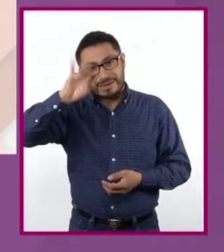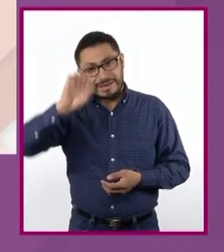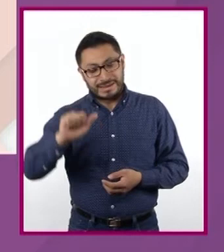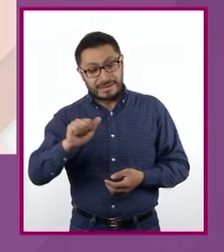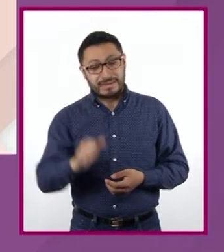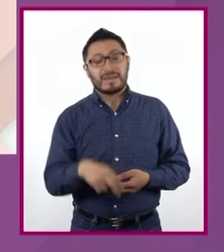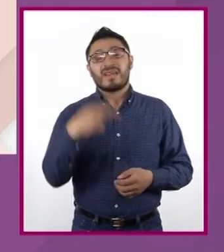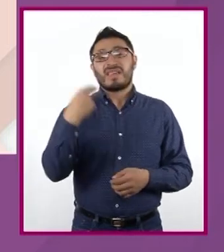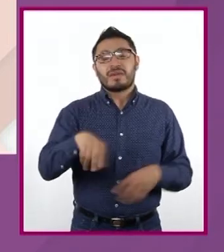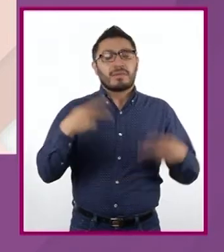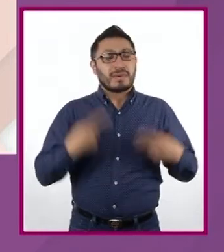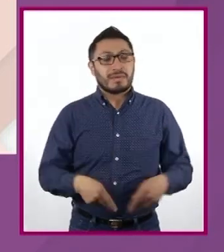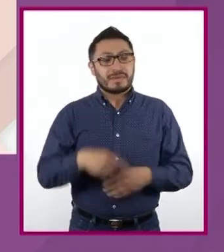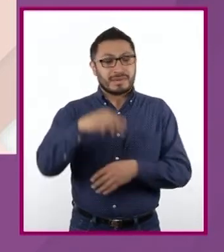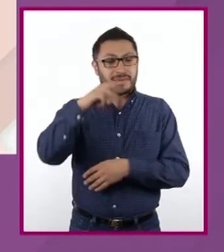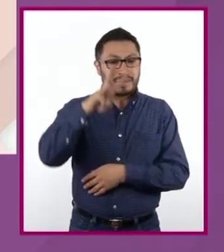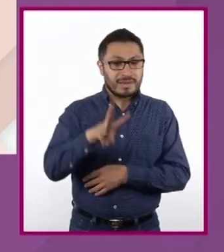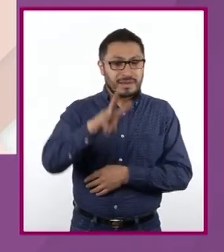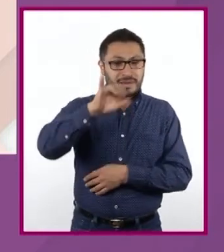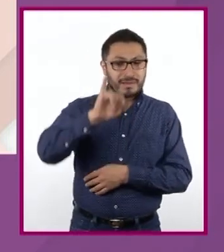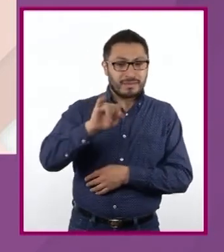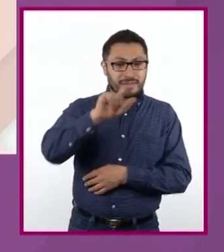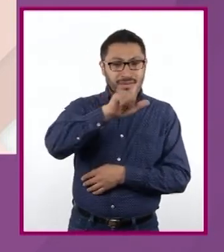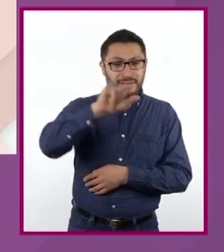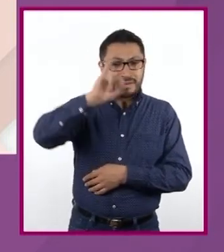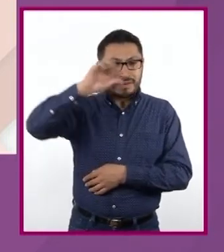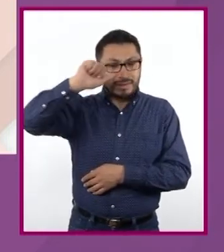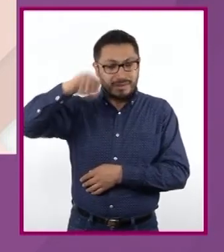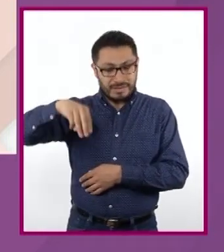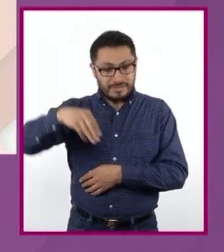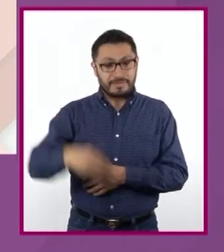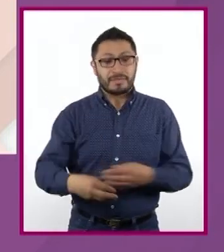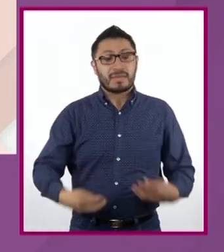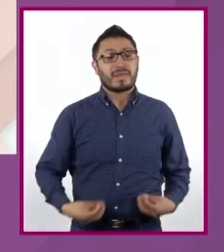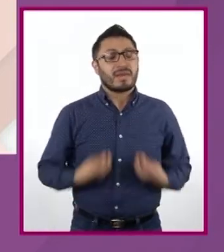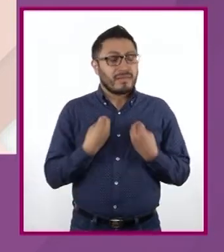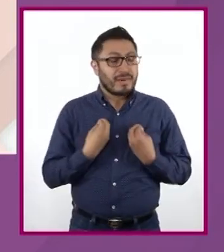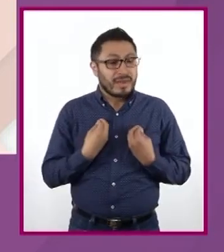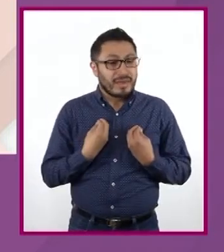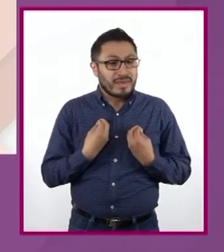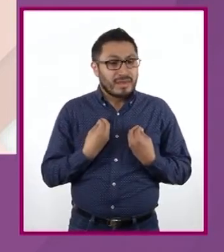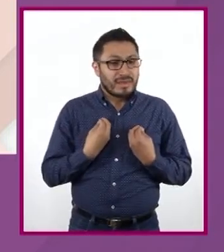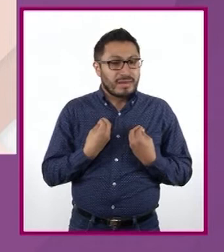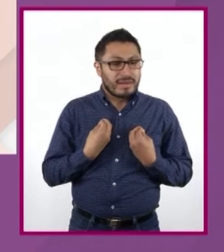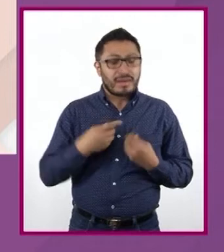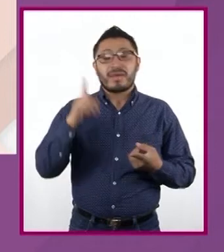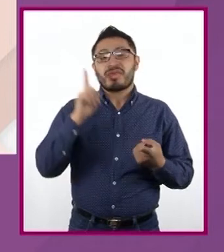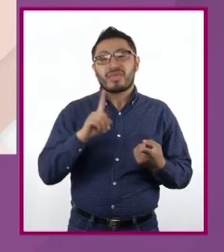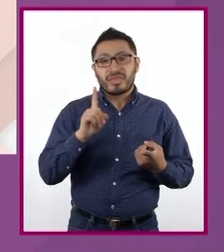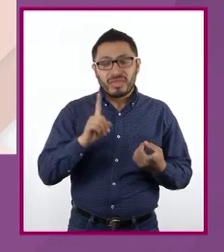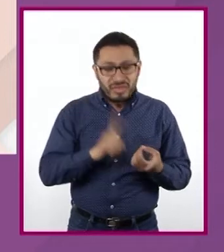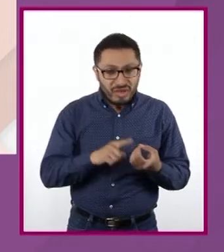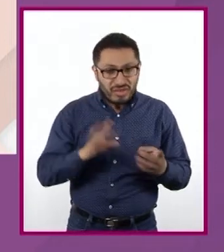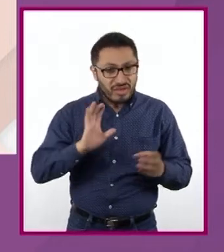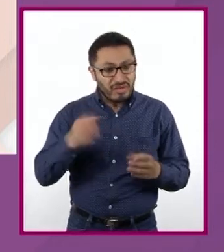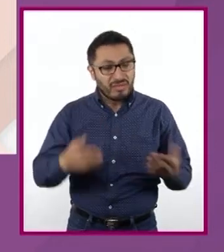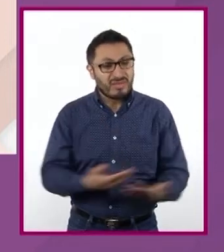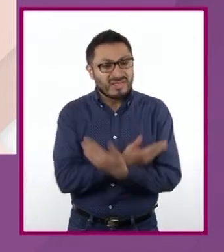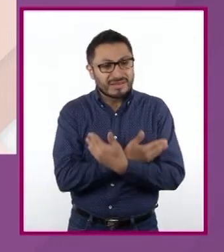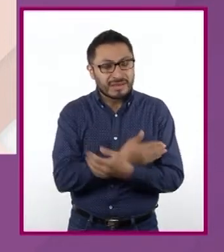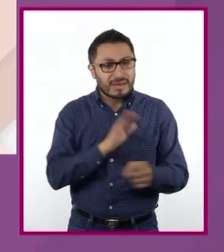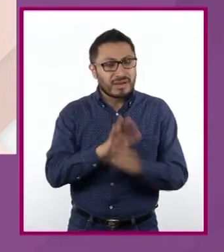Nombre del personaje, William Shakespeare. Vida personal, dónde y cuándo nació, cómo era